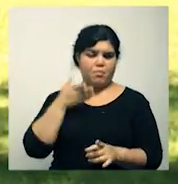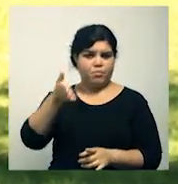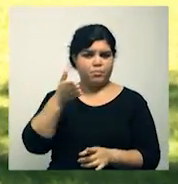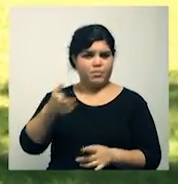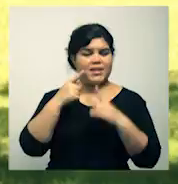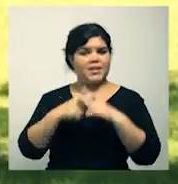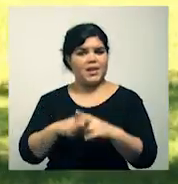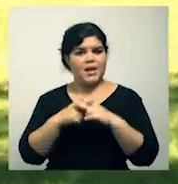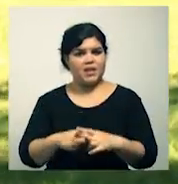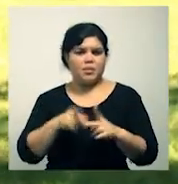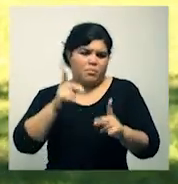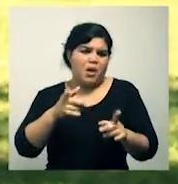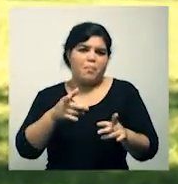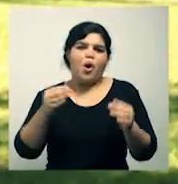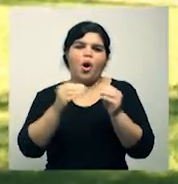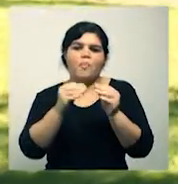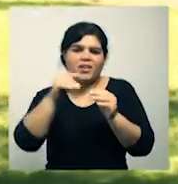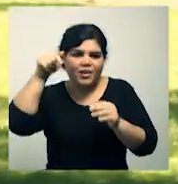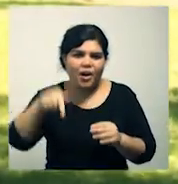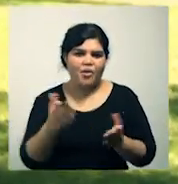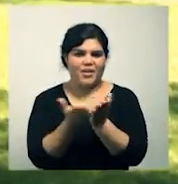los chicos lo que está ahora,